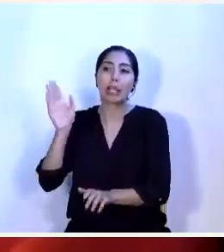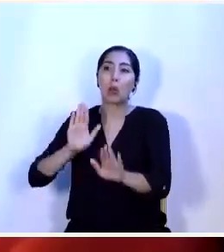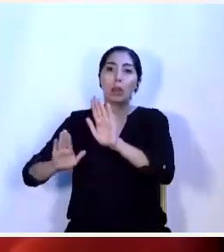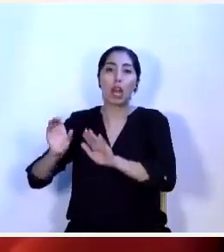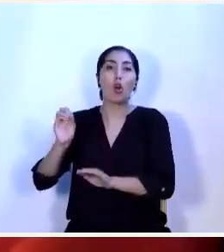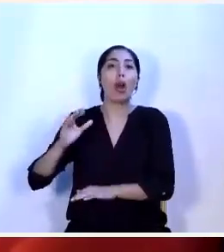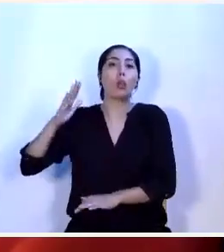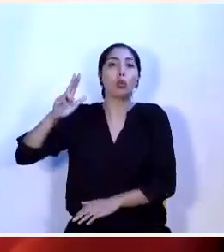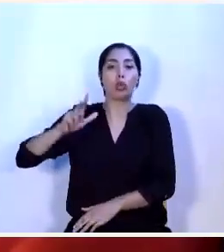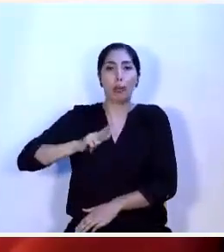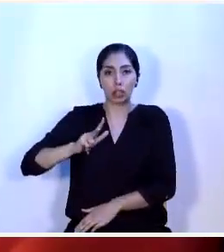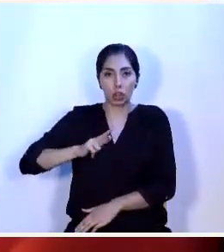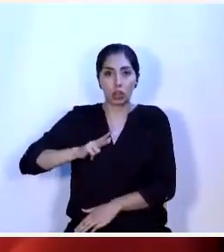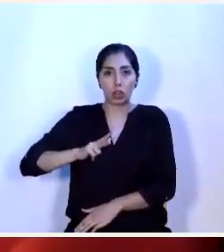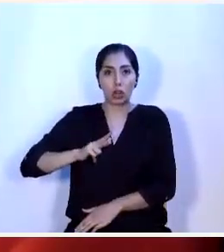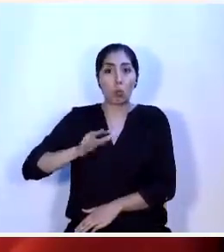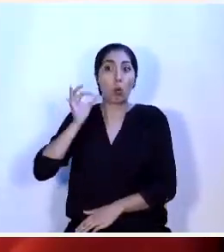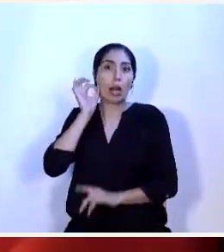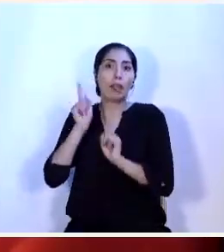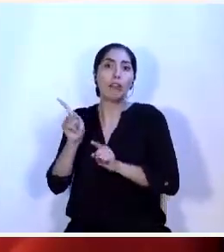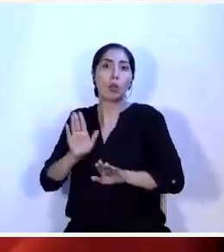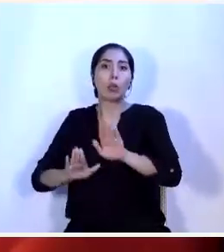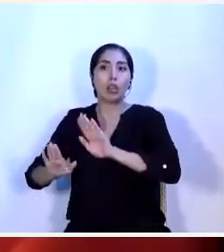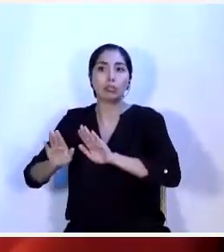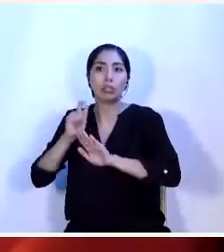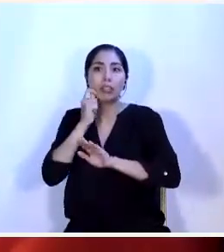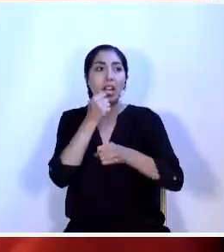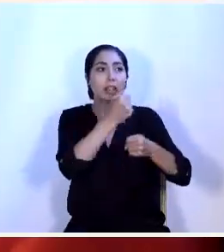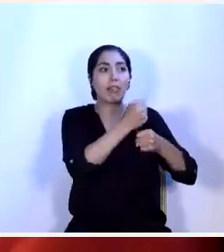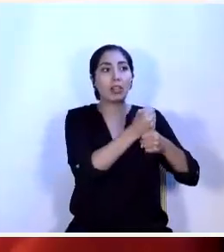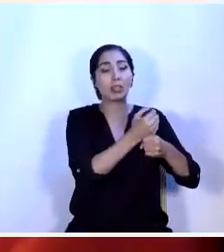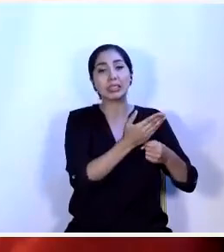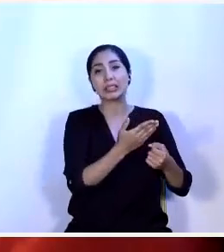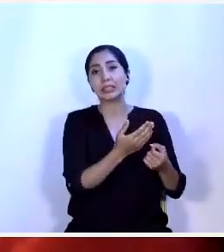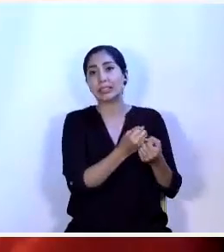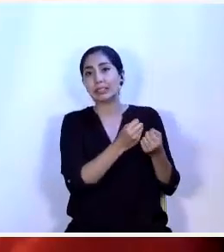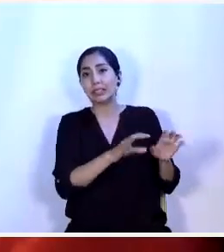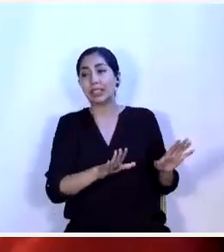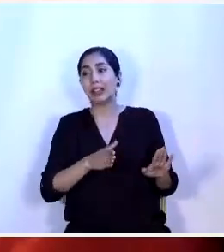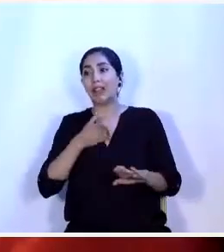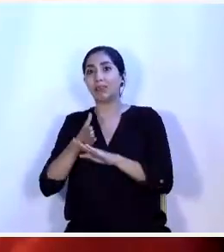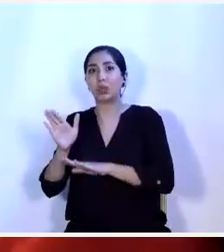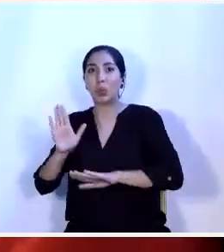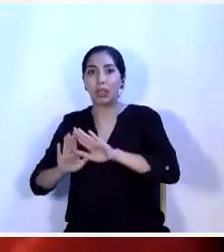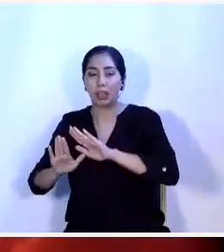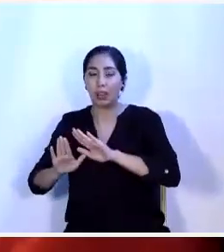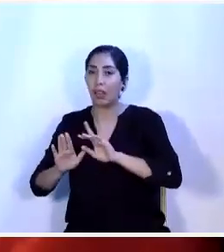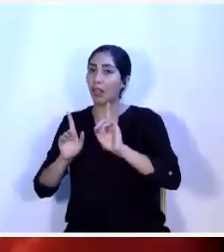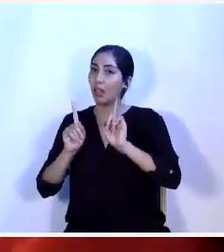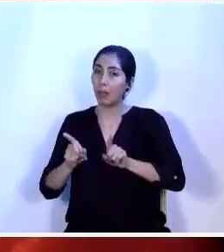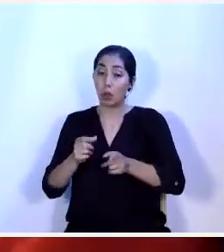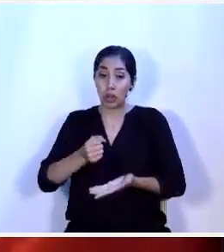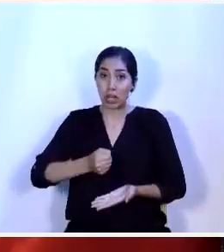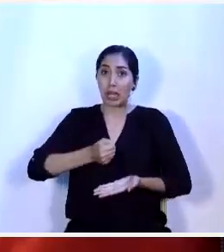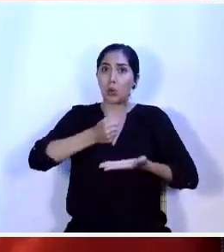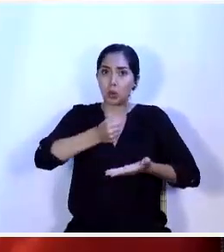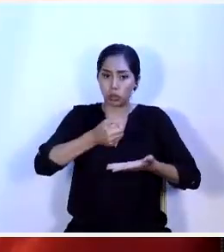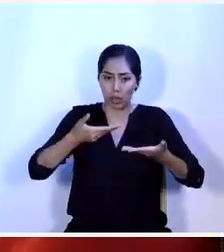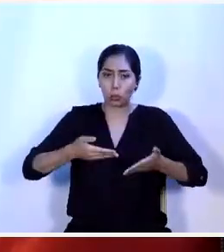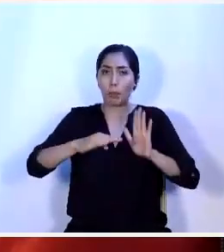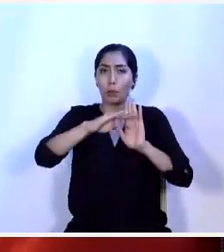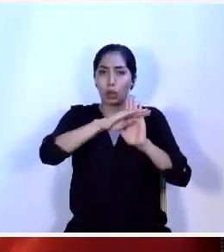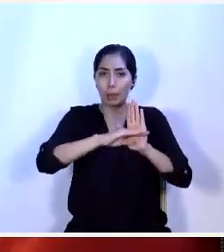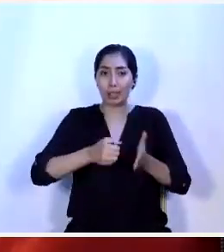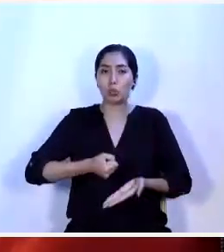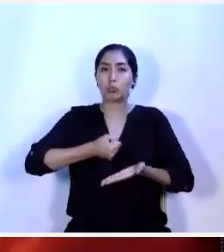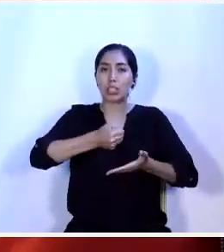por lo tanto van retrocediendo del mercado laboral. Para abordar este problema vamos a reorientar los recursos de los actuales programas de subsidios